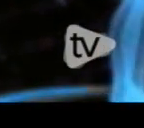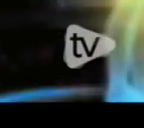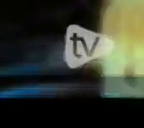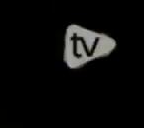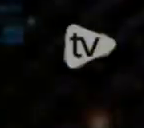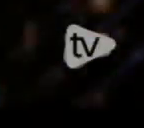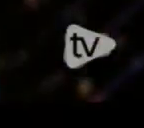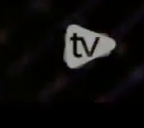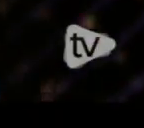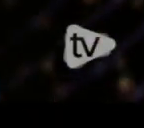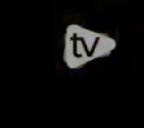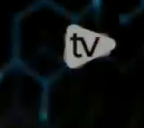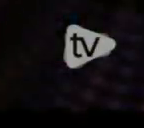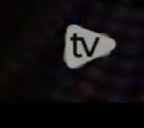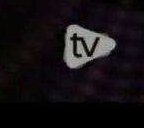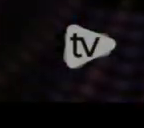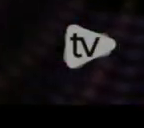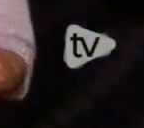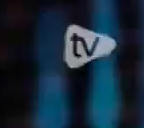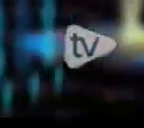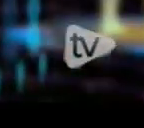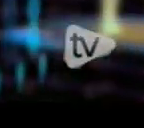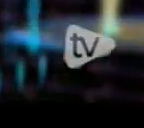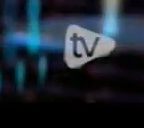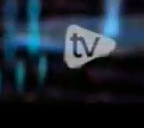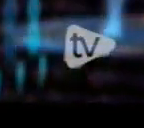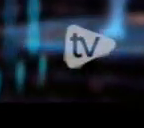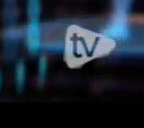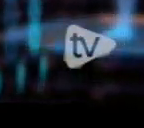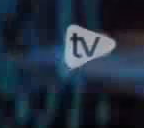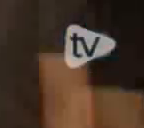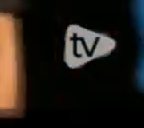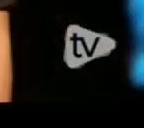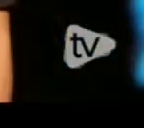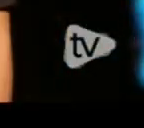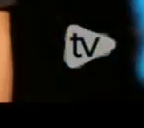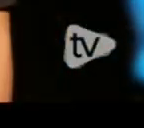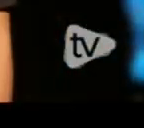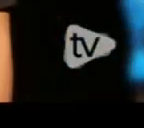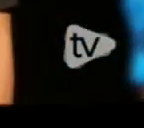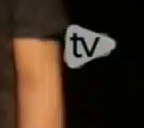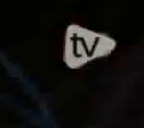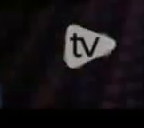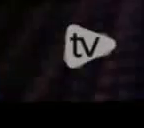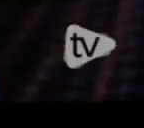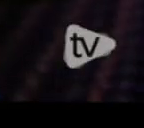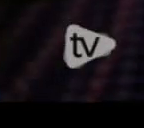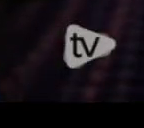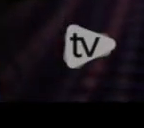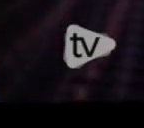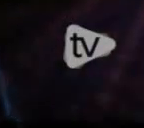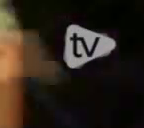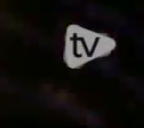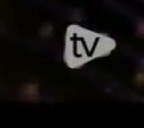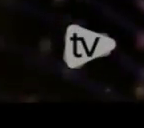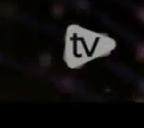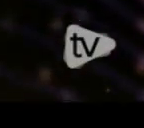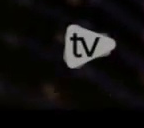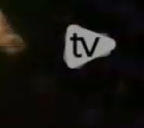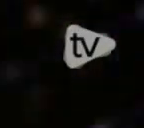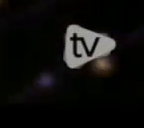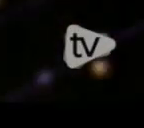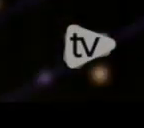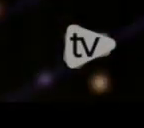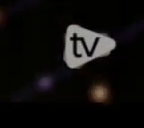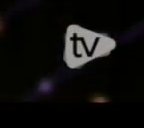Los innovadores están en todas partes. En laboratorios, en centros de investigación, universidades y